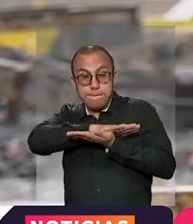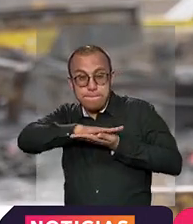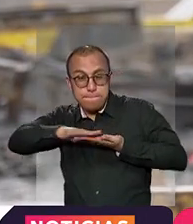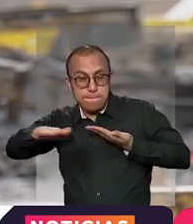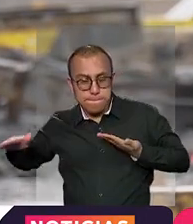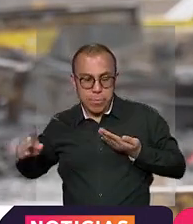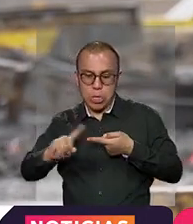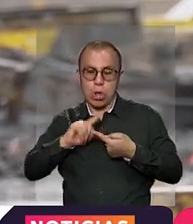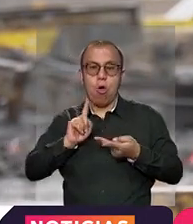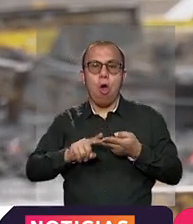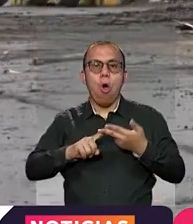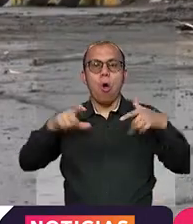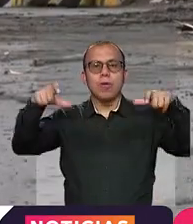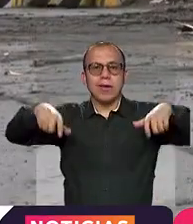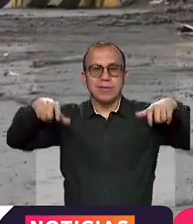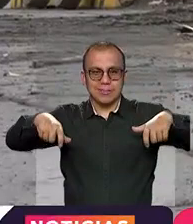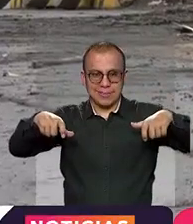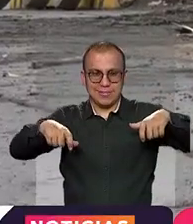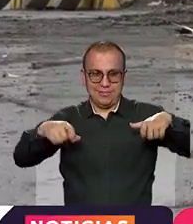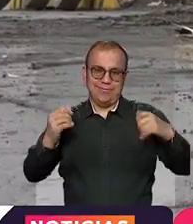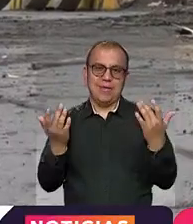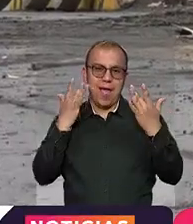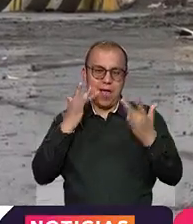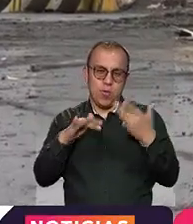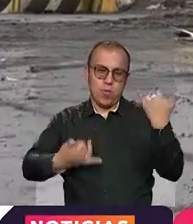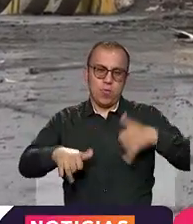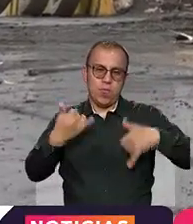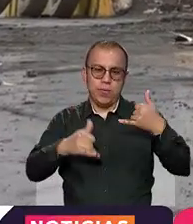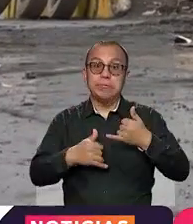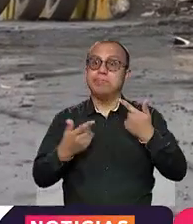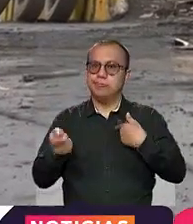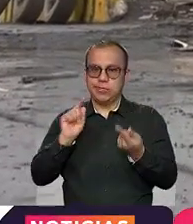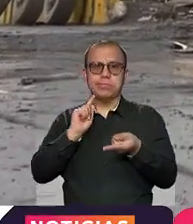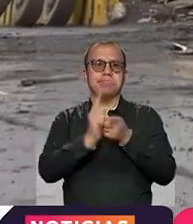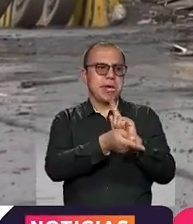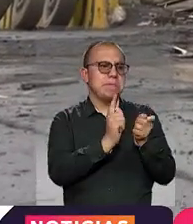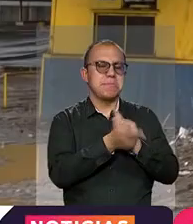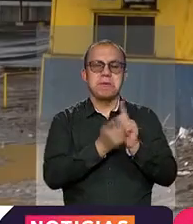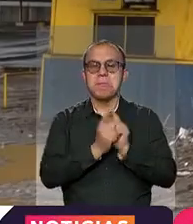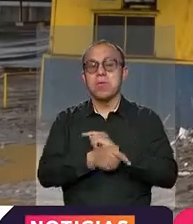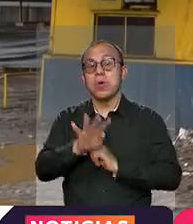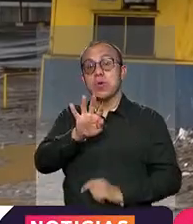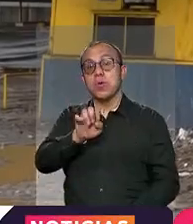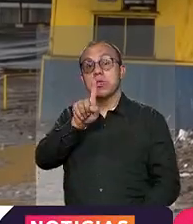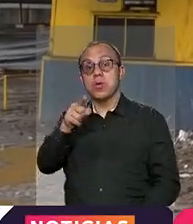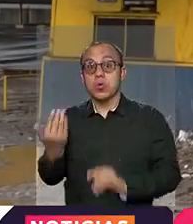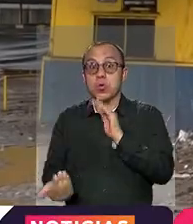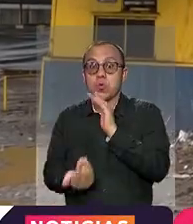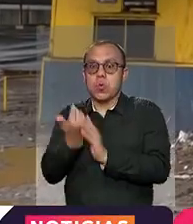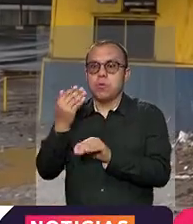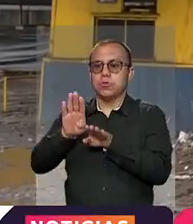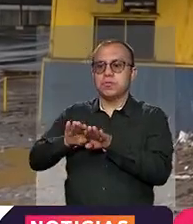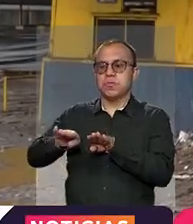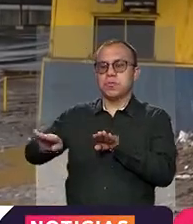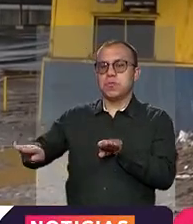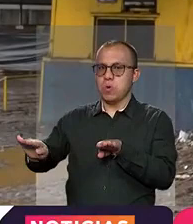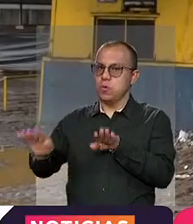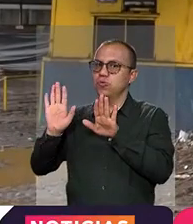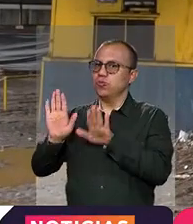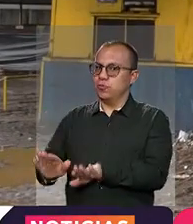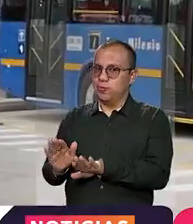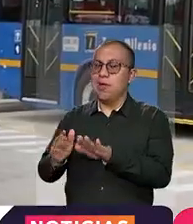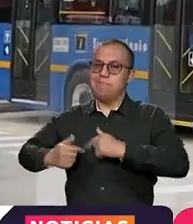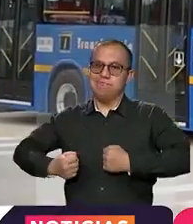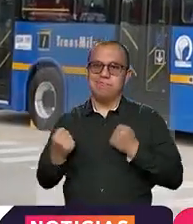para canchas sintéticas. Los 60 chatarrizados fueron reemplazados por 91 buses eléctricos en la localidad Suba. Actualmente